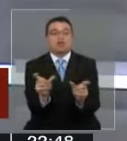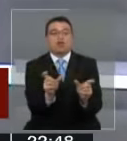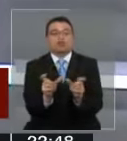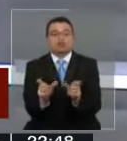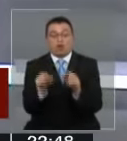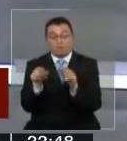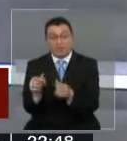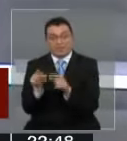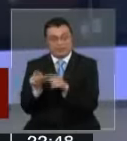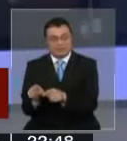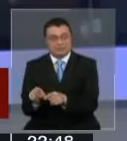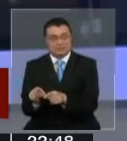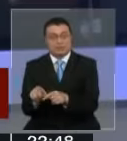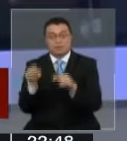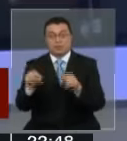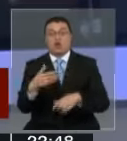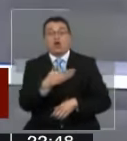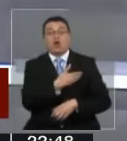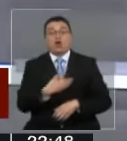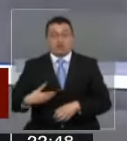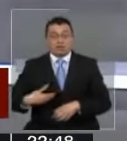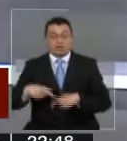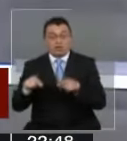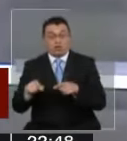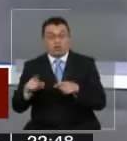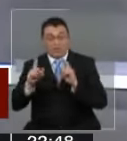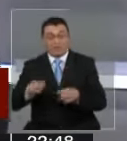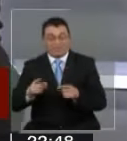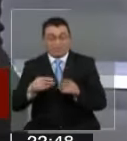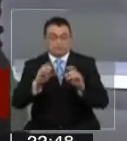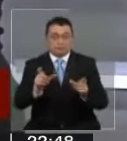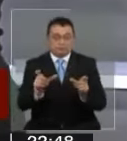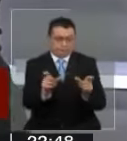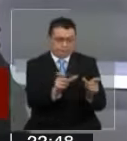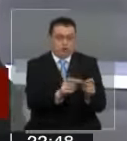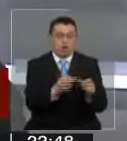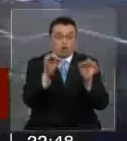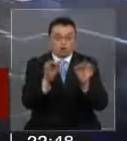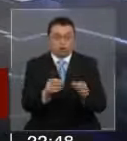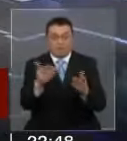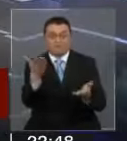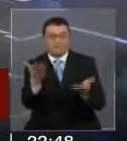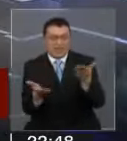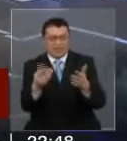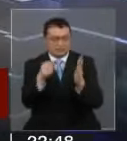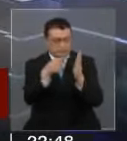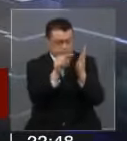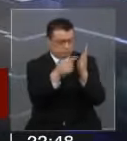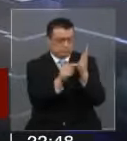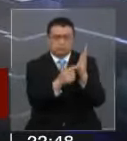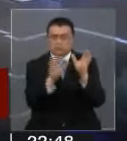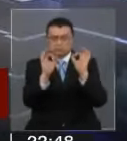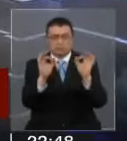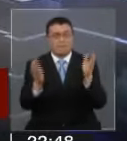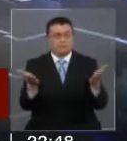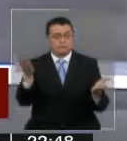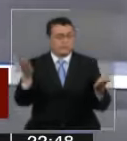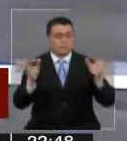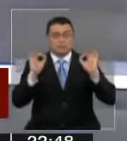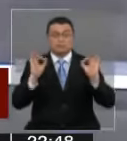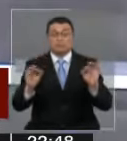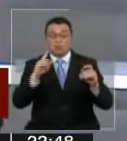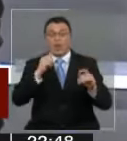de esos dineros. Que haya, ¿no es cierto?, el gobierno corporativo, digámoslo, adecuado, que haya los balances y los chequeos adecuados, de tal manera que se